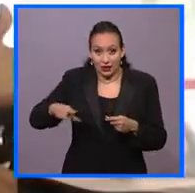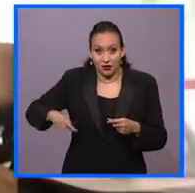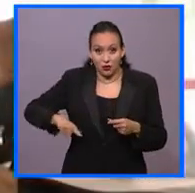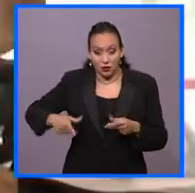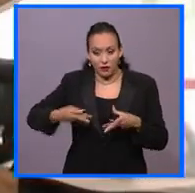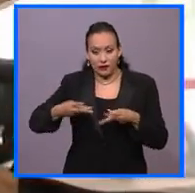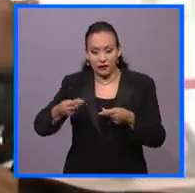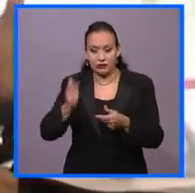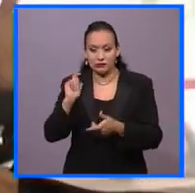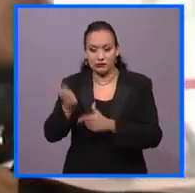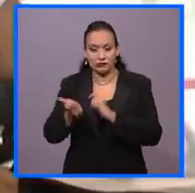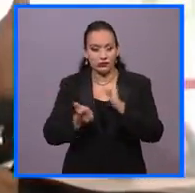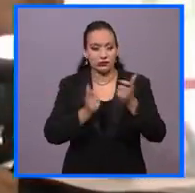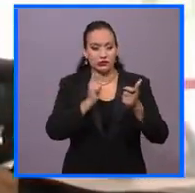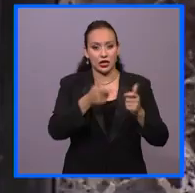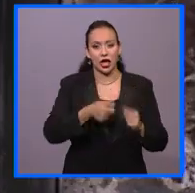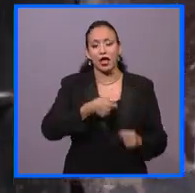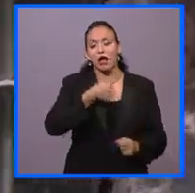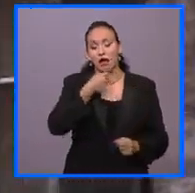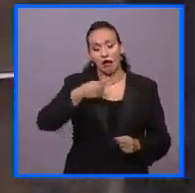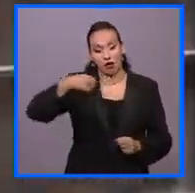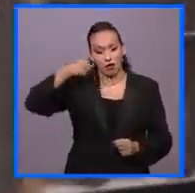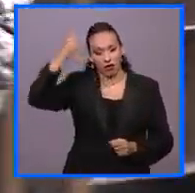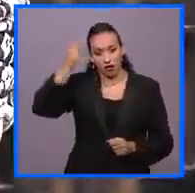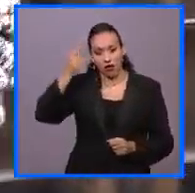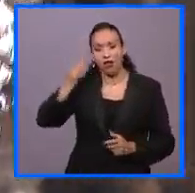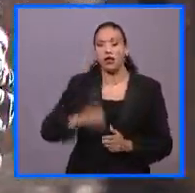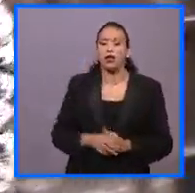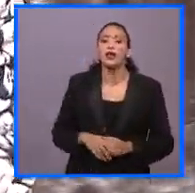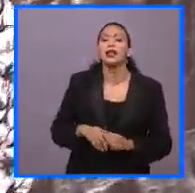público, mientras que a estados y municipios destinó